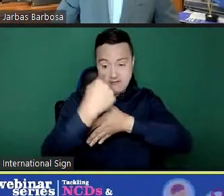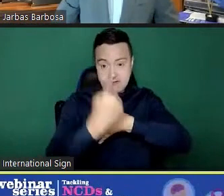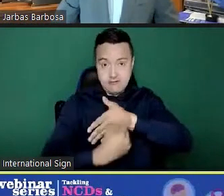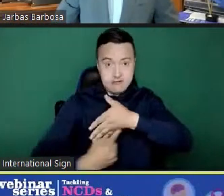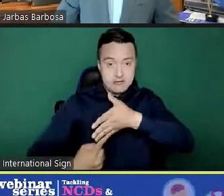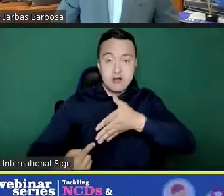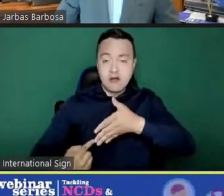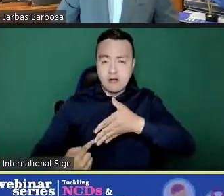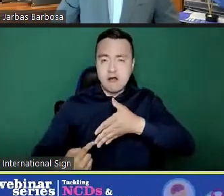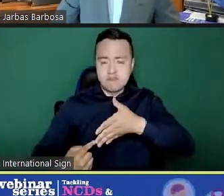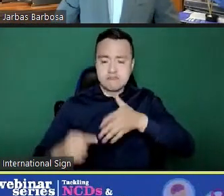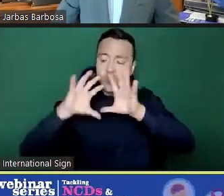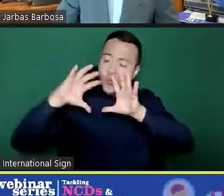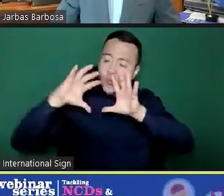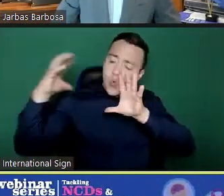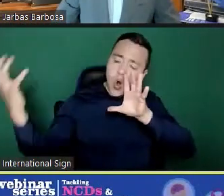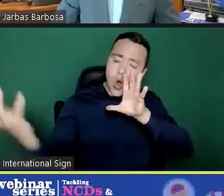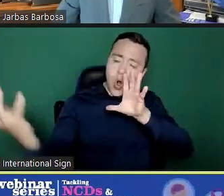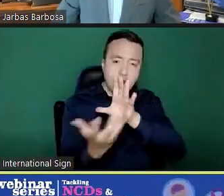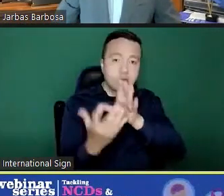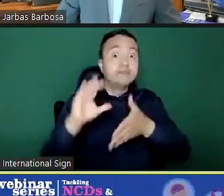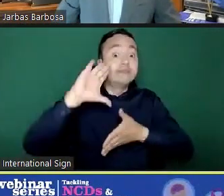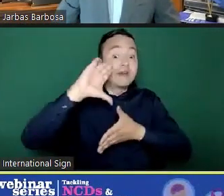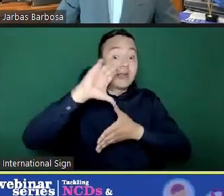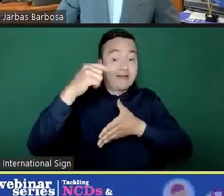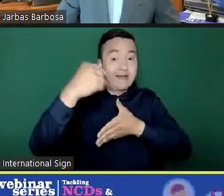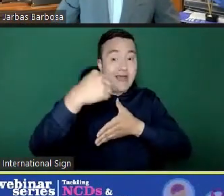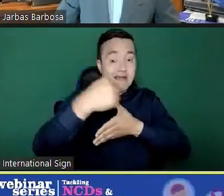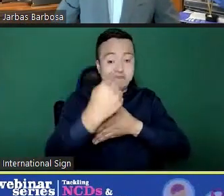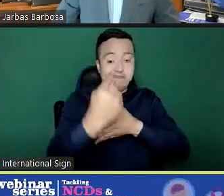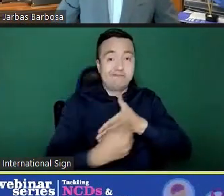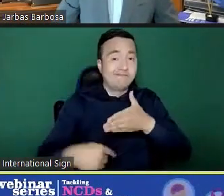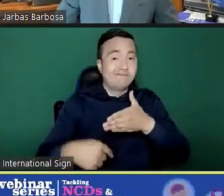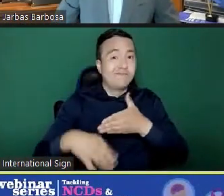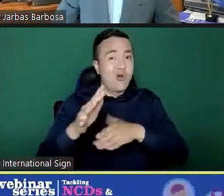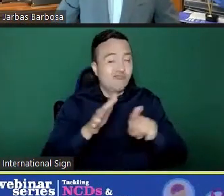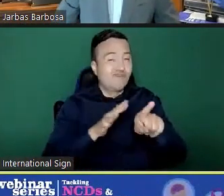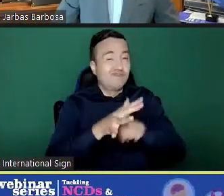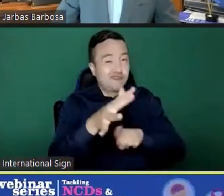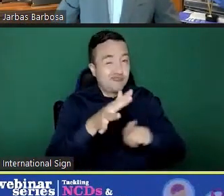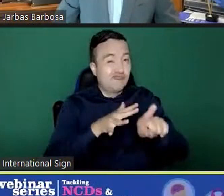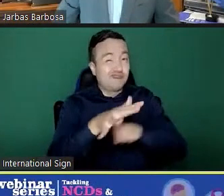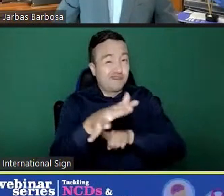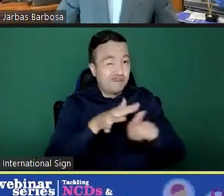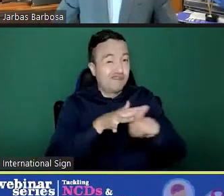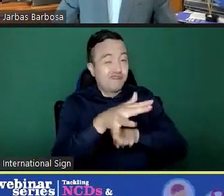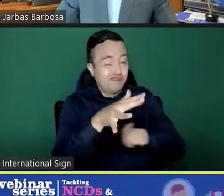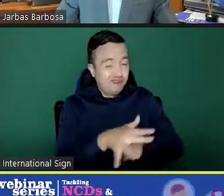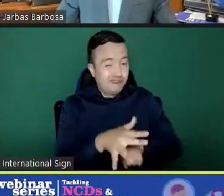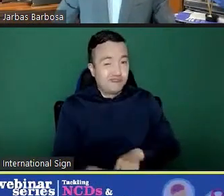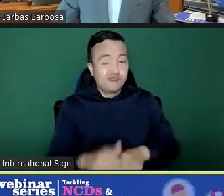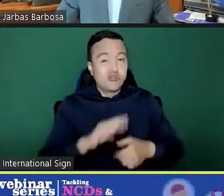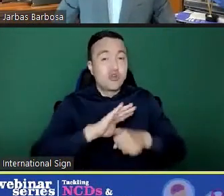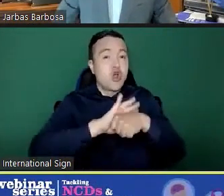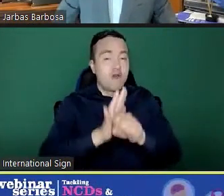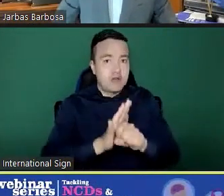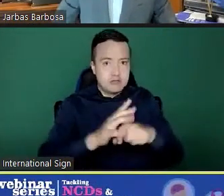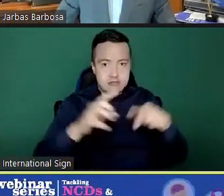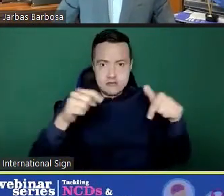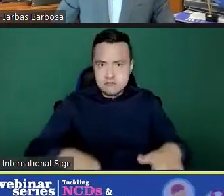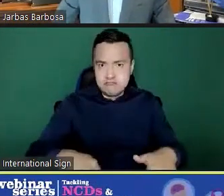la COVID-19 y seguimos siendo el centro de la pandemia. Al 6 de junio